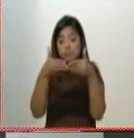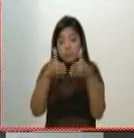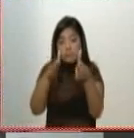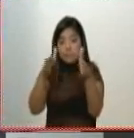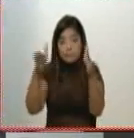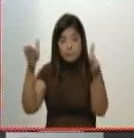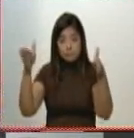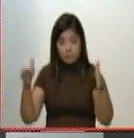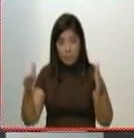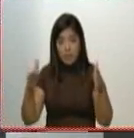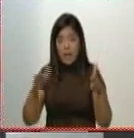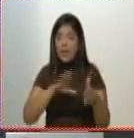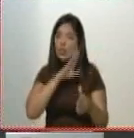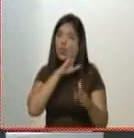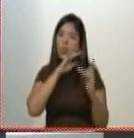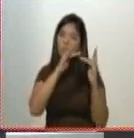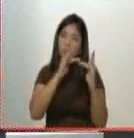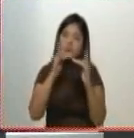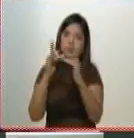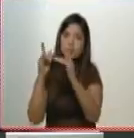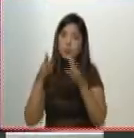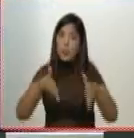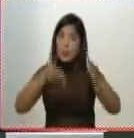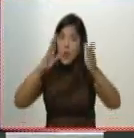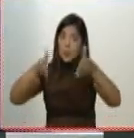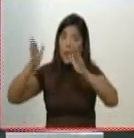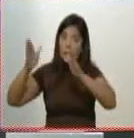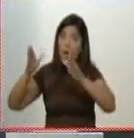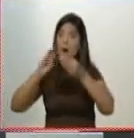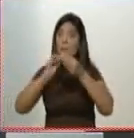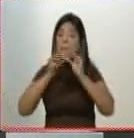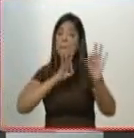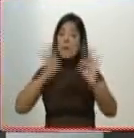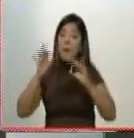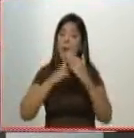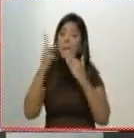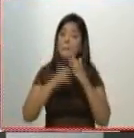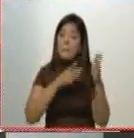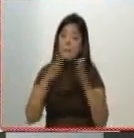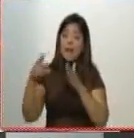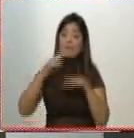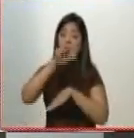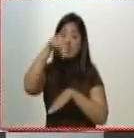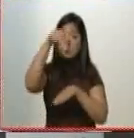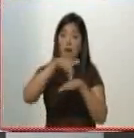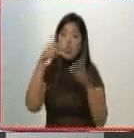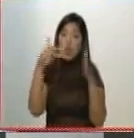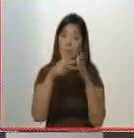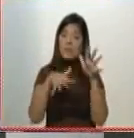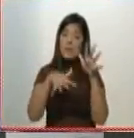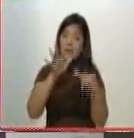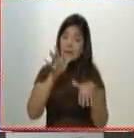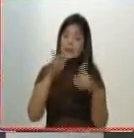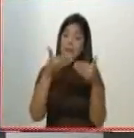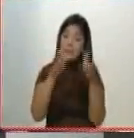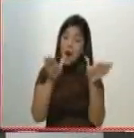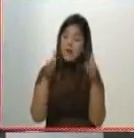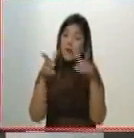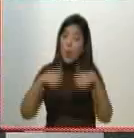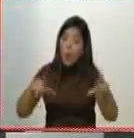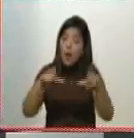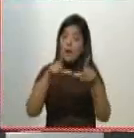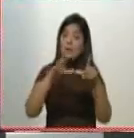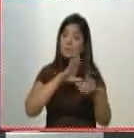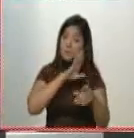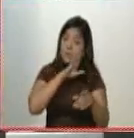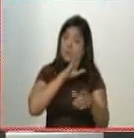atletas que se han preparado en el transcurso del Plan Nacional 2015. Vamos a inaugurar residencias